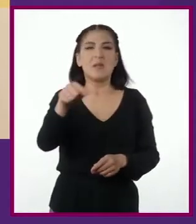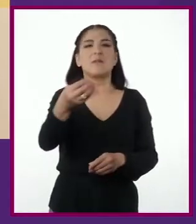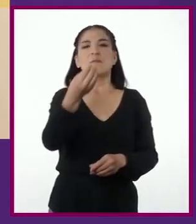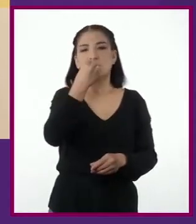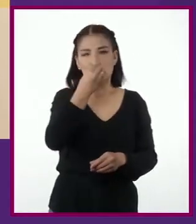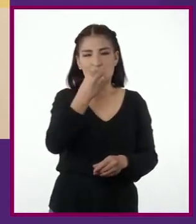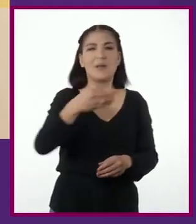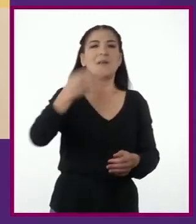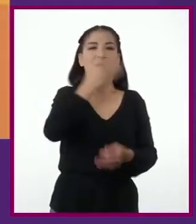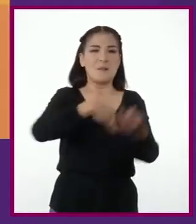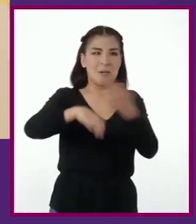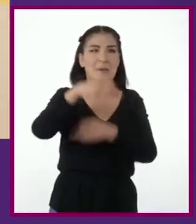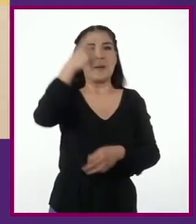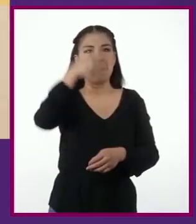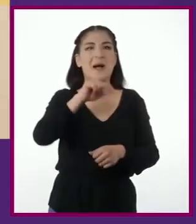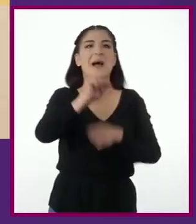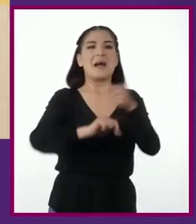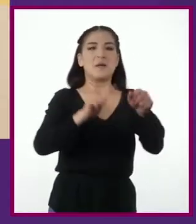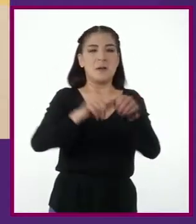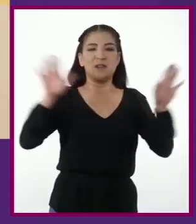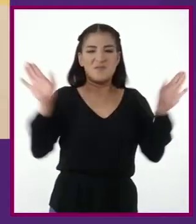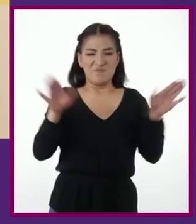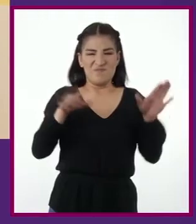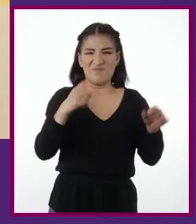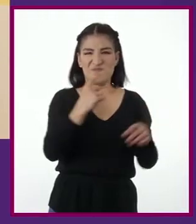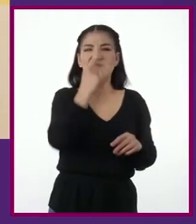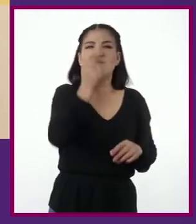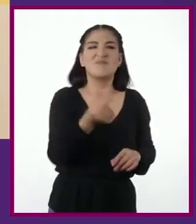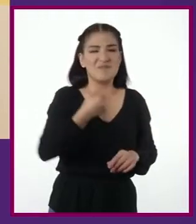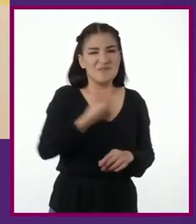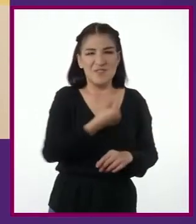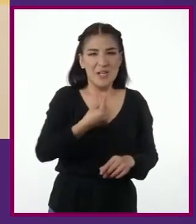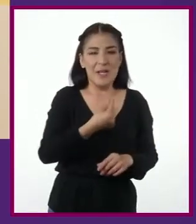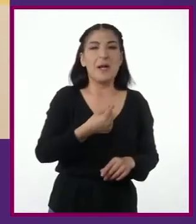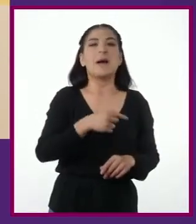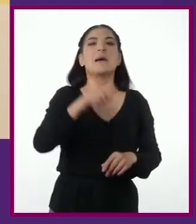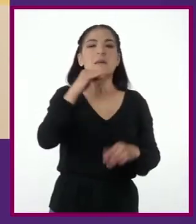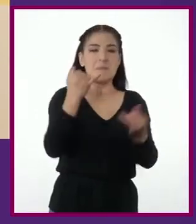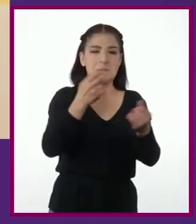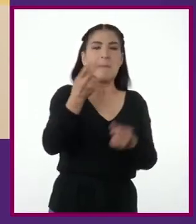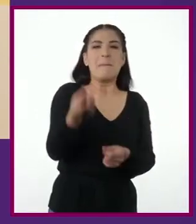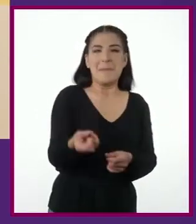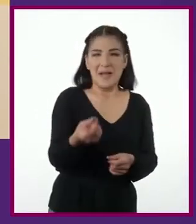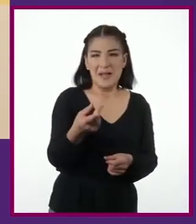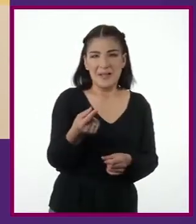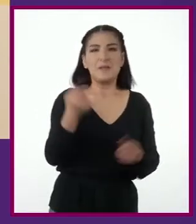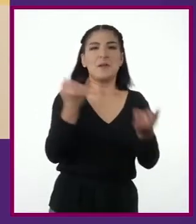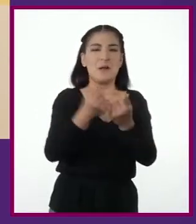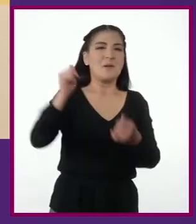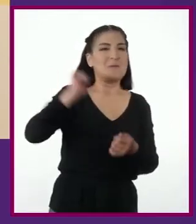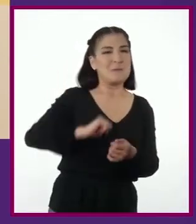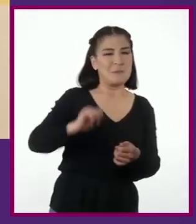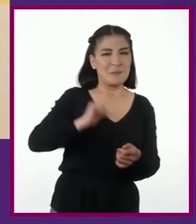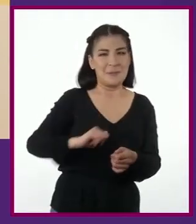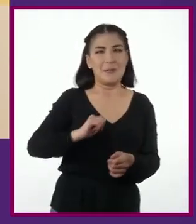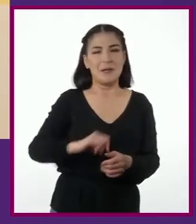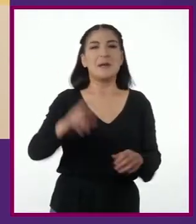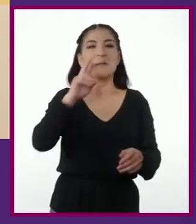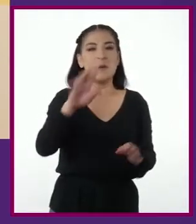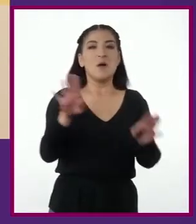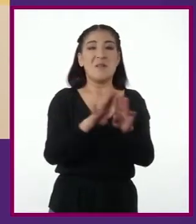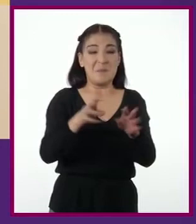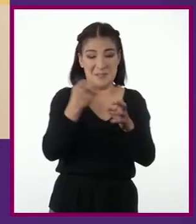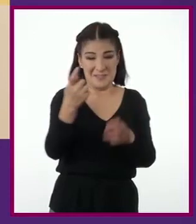la domesticación de aves como el guajolote y el perro xoloitzcuintle. Pero, a partir de la